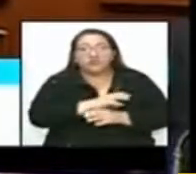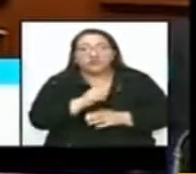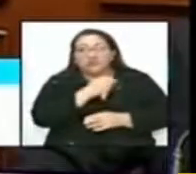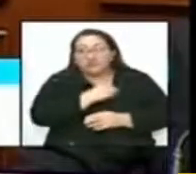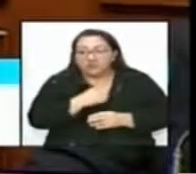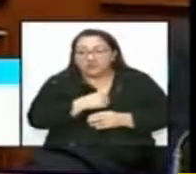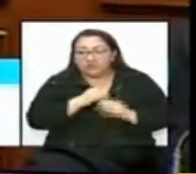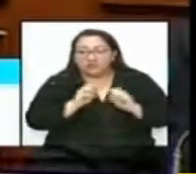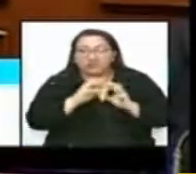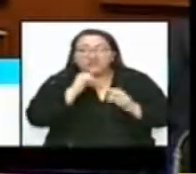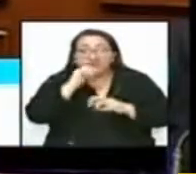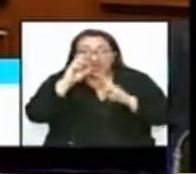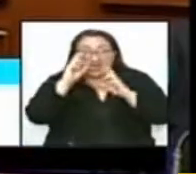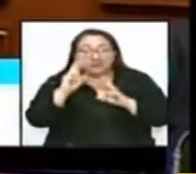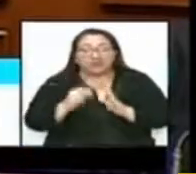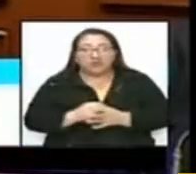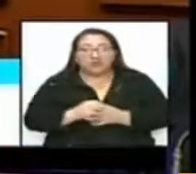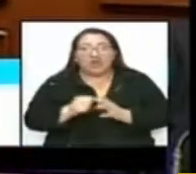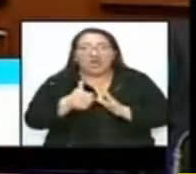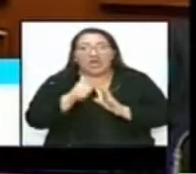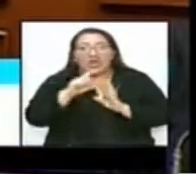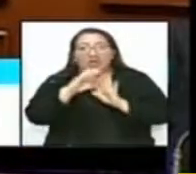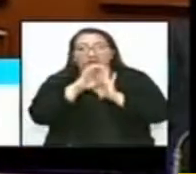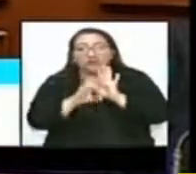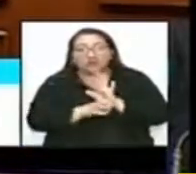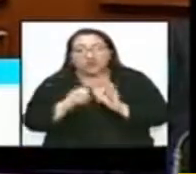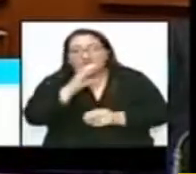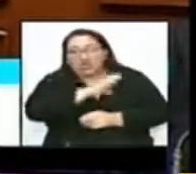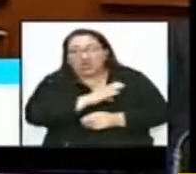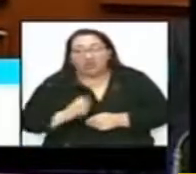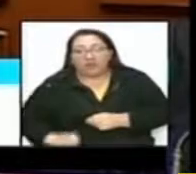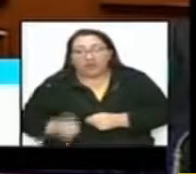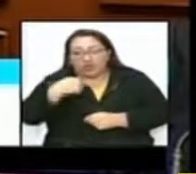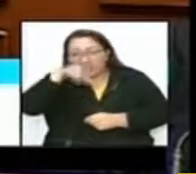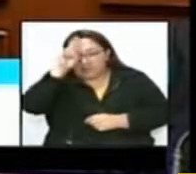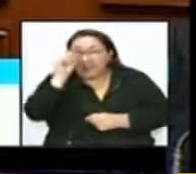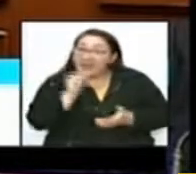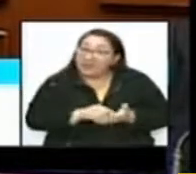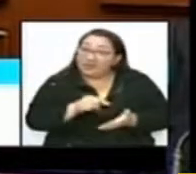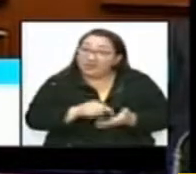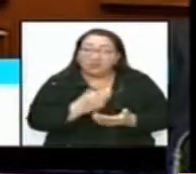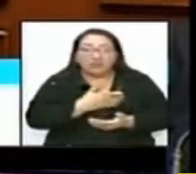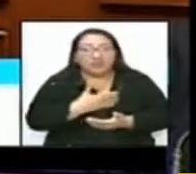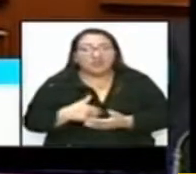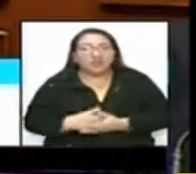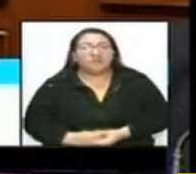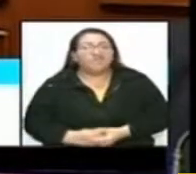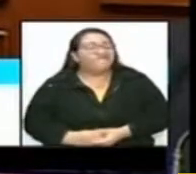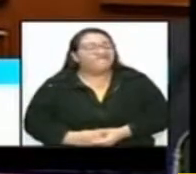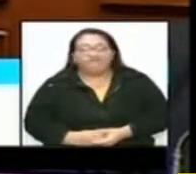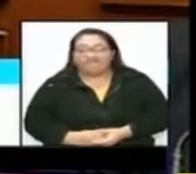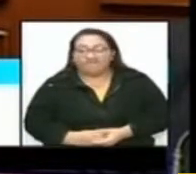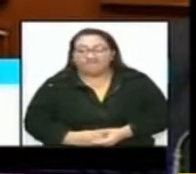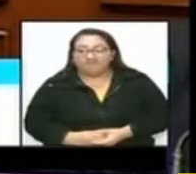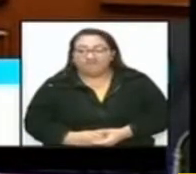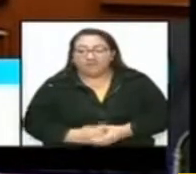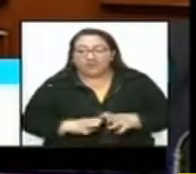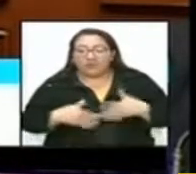claras violaciones a la constitución del estado y eso presidente no podía